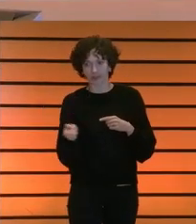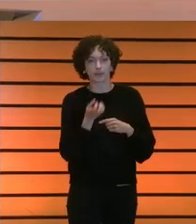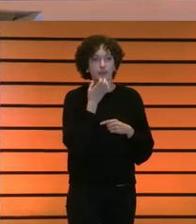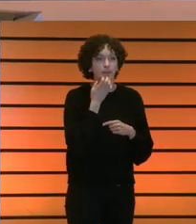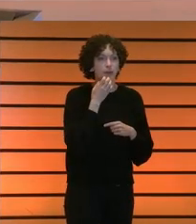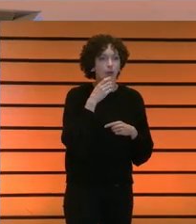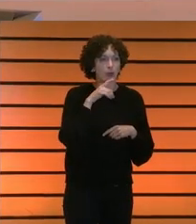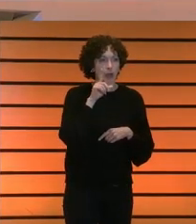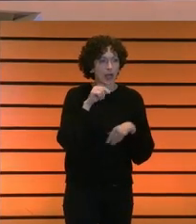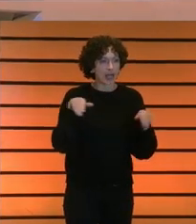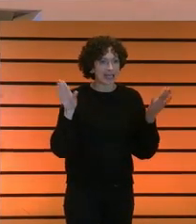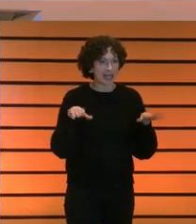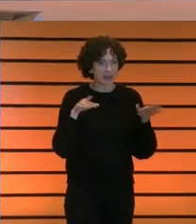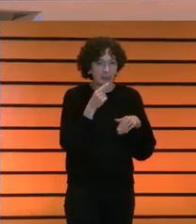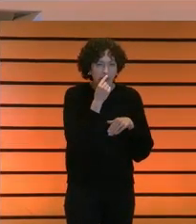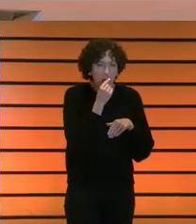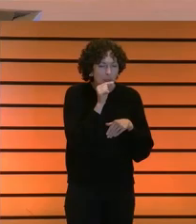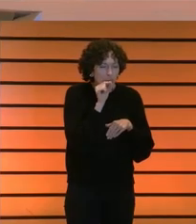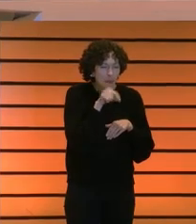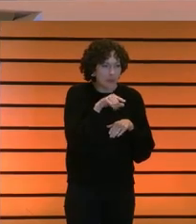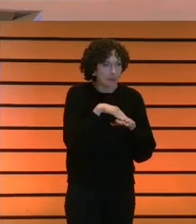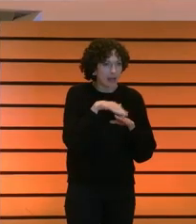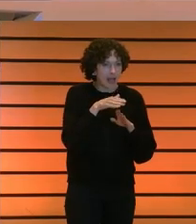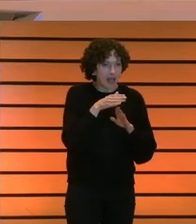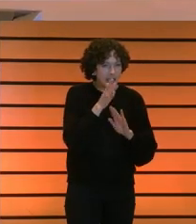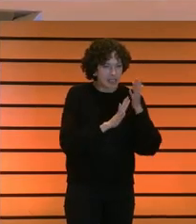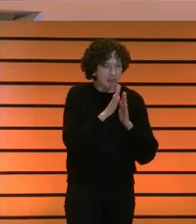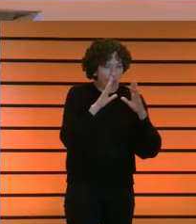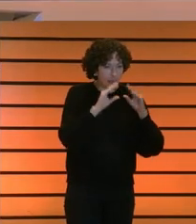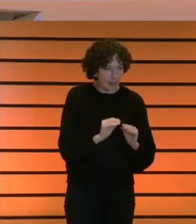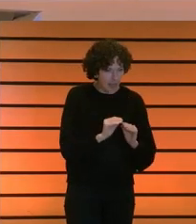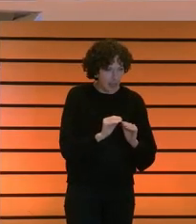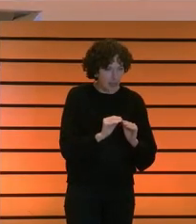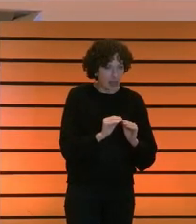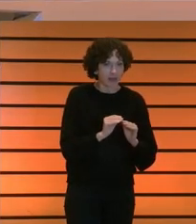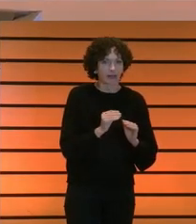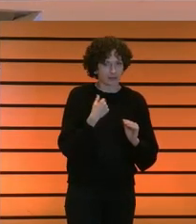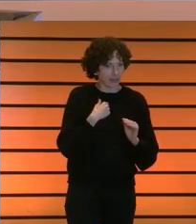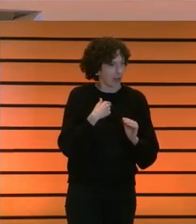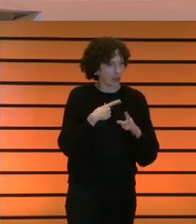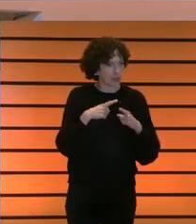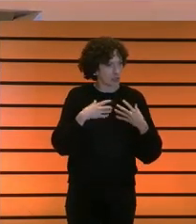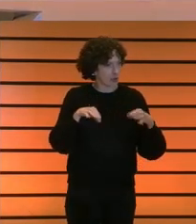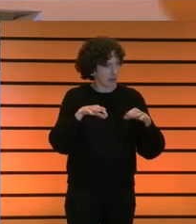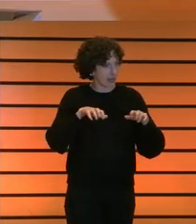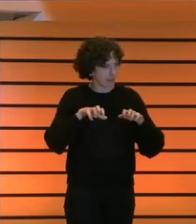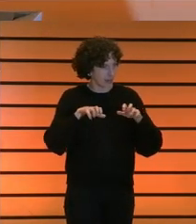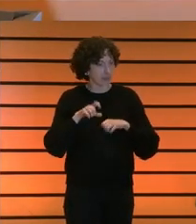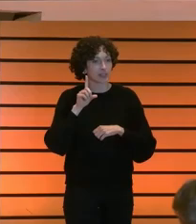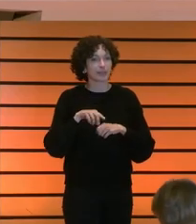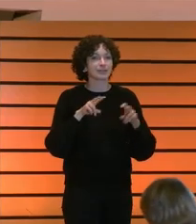o sea todo cosas muy normales y hemos aprendido de eso de enredarnos en la innovación